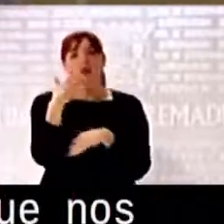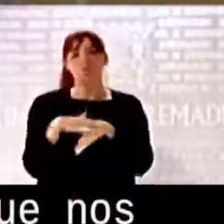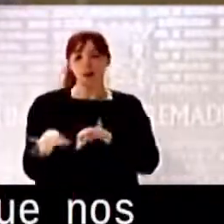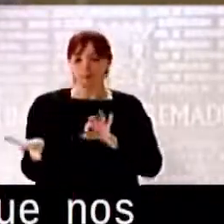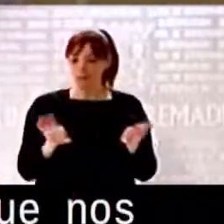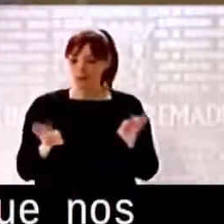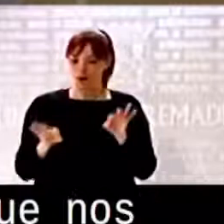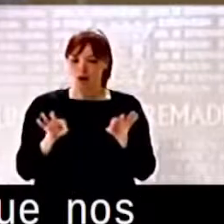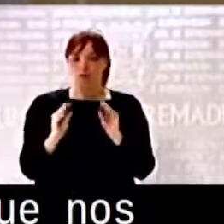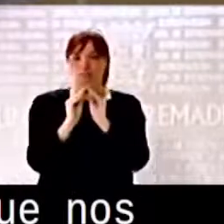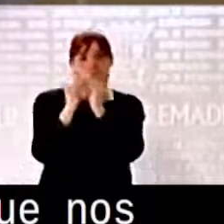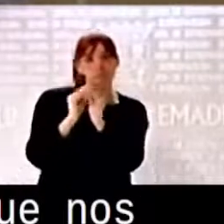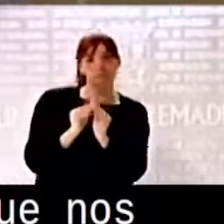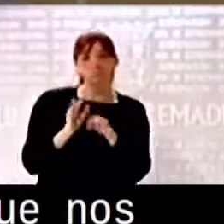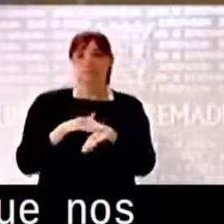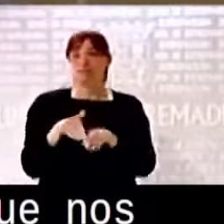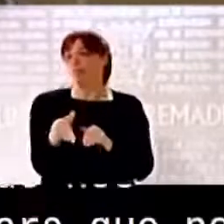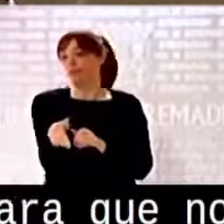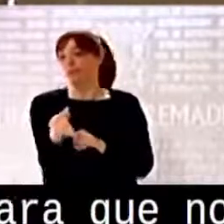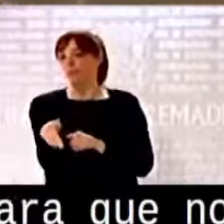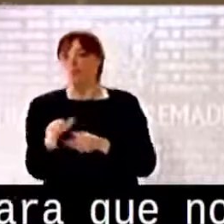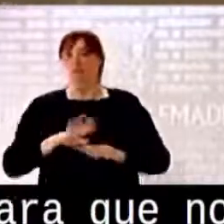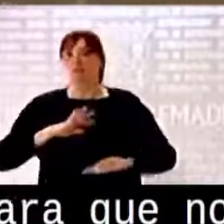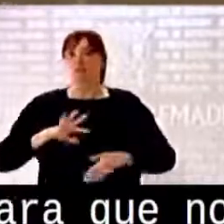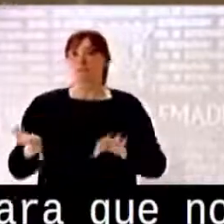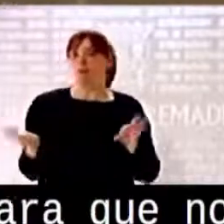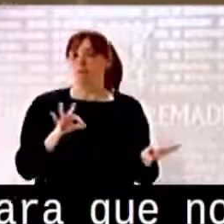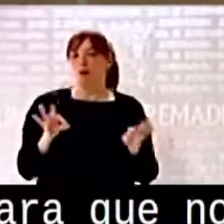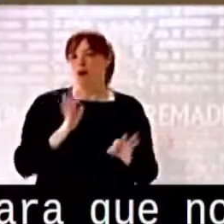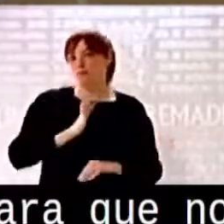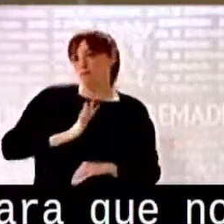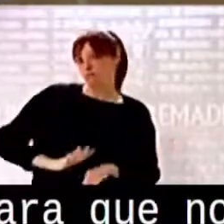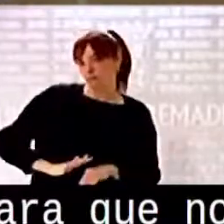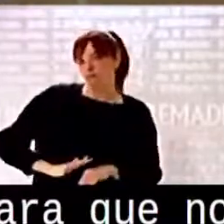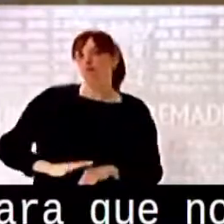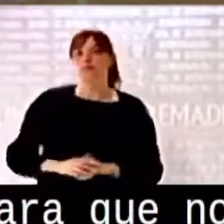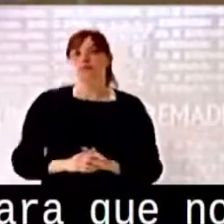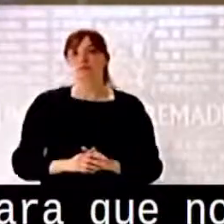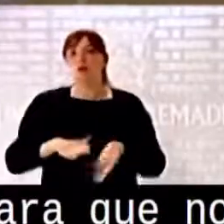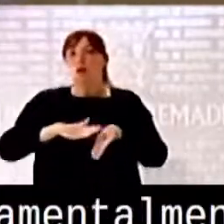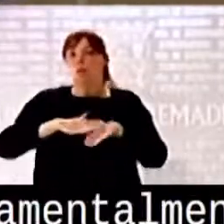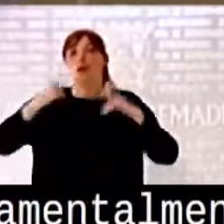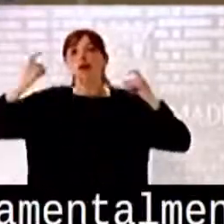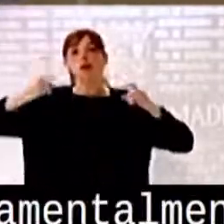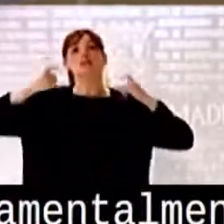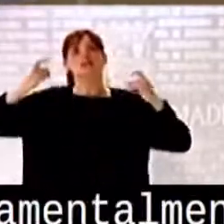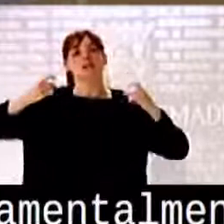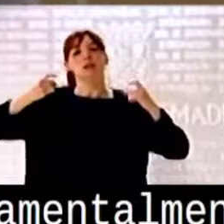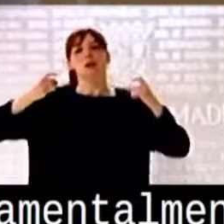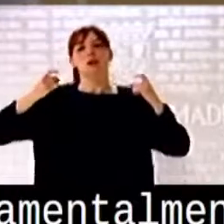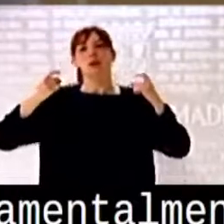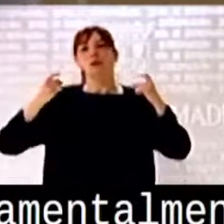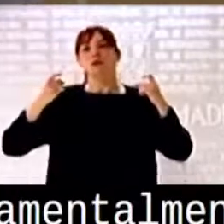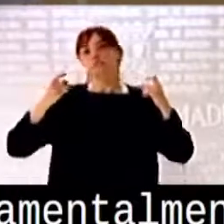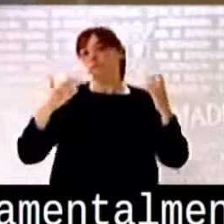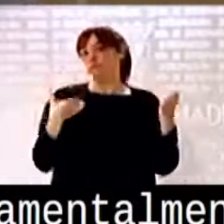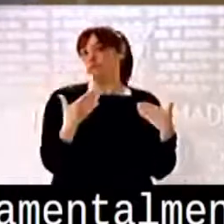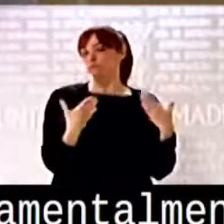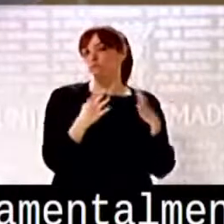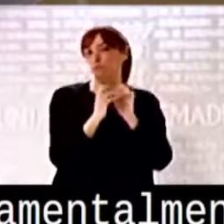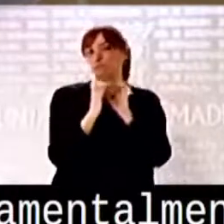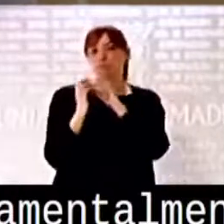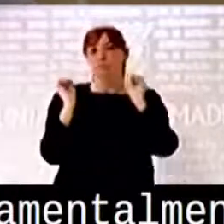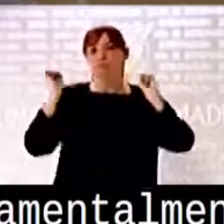vayamos planificando, para que nos vayamos anticipando y, fundamentalmente, para intentar que haya un diálogo,